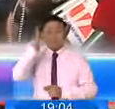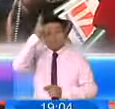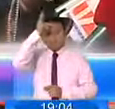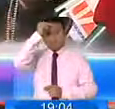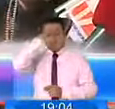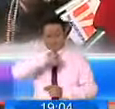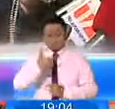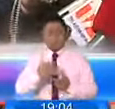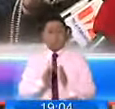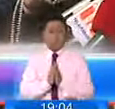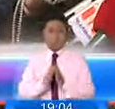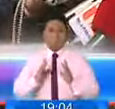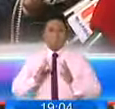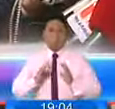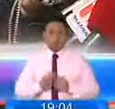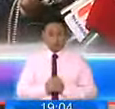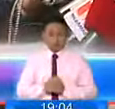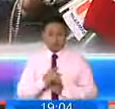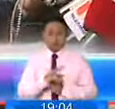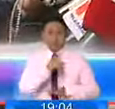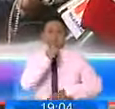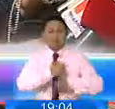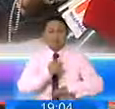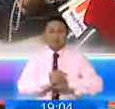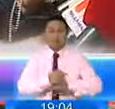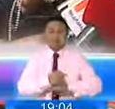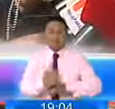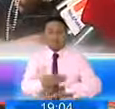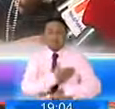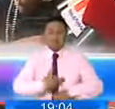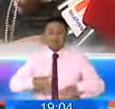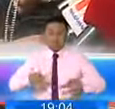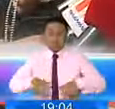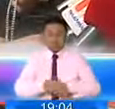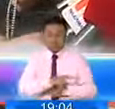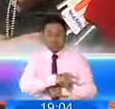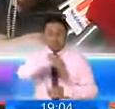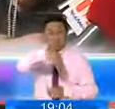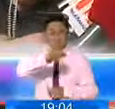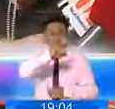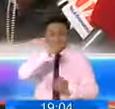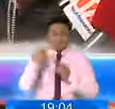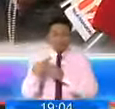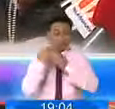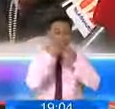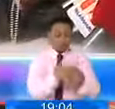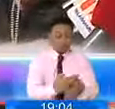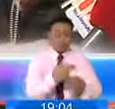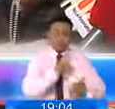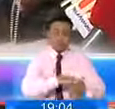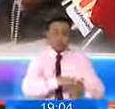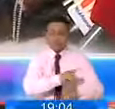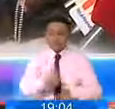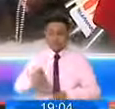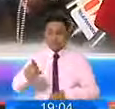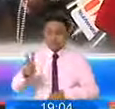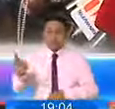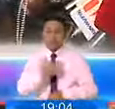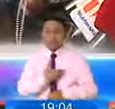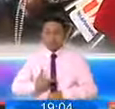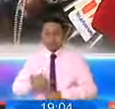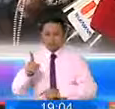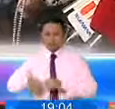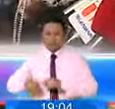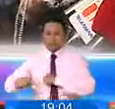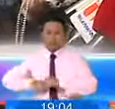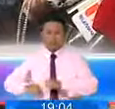del fundamento del decreto de encargo por parte del señor presidente Moreno a la señora Vicuña se refiere a que él no puede ejercer la